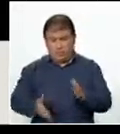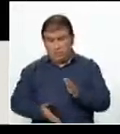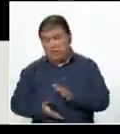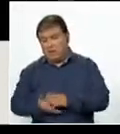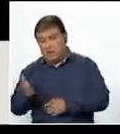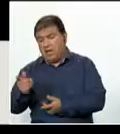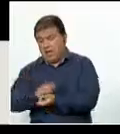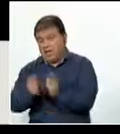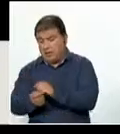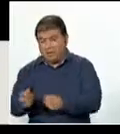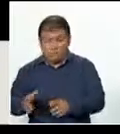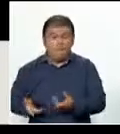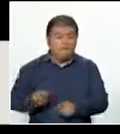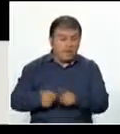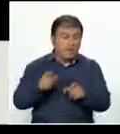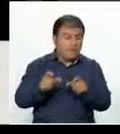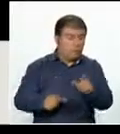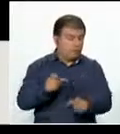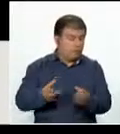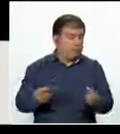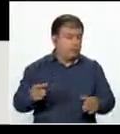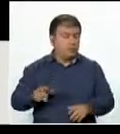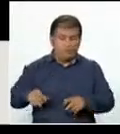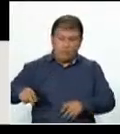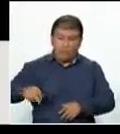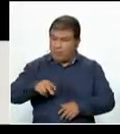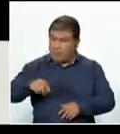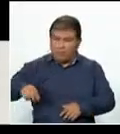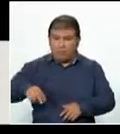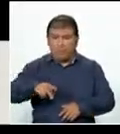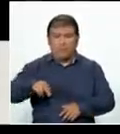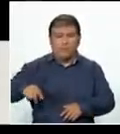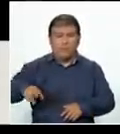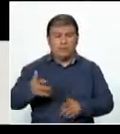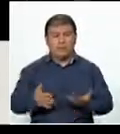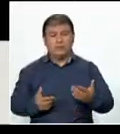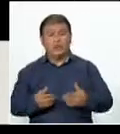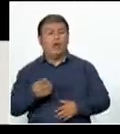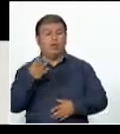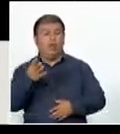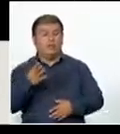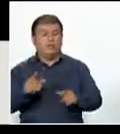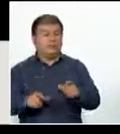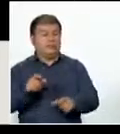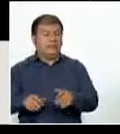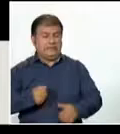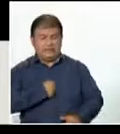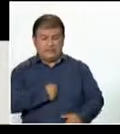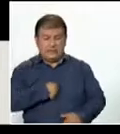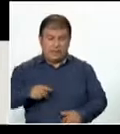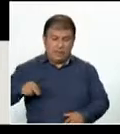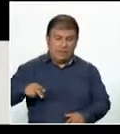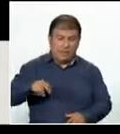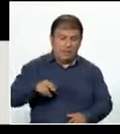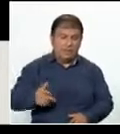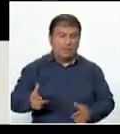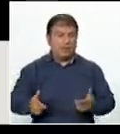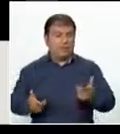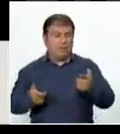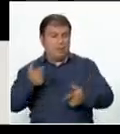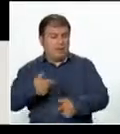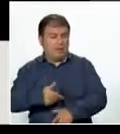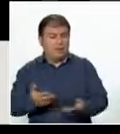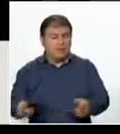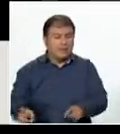cambiar dinero, lo que fuese, ¿no? Sin embargo, hay muchísimas personas que han pasado por ahí. Lamentablemente han sido 4 las víctimas que han estado caminando y les ha caído una de esas balas, en